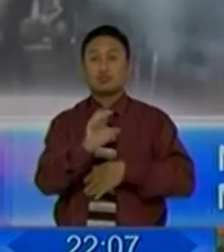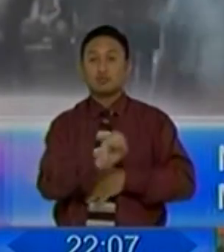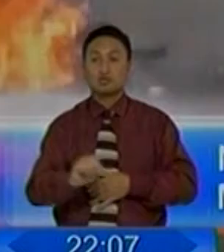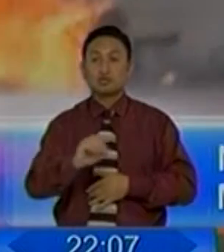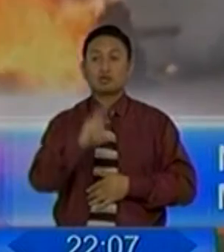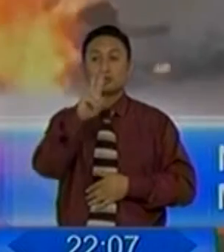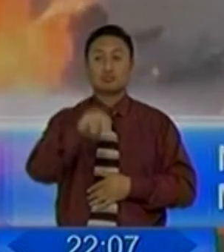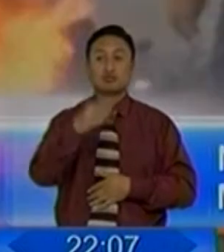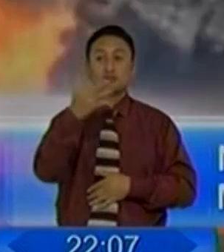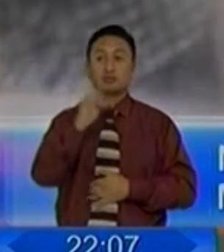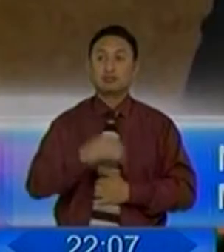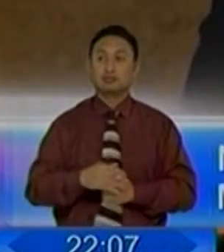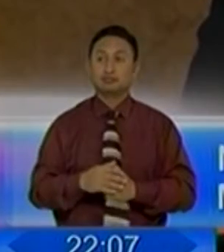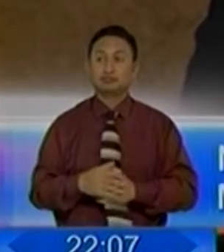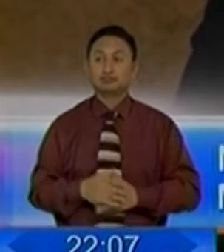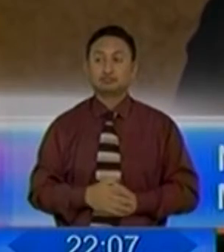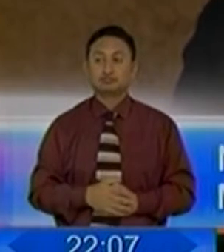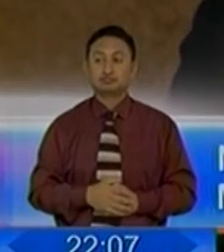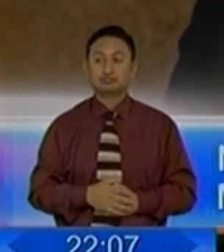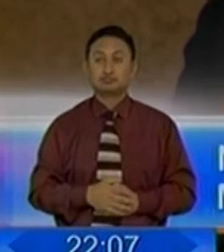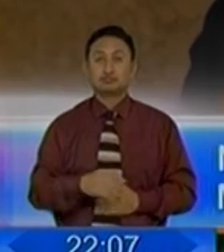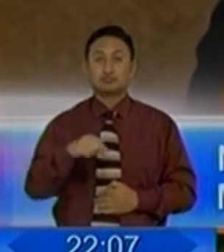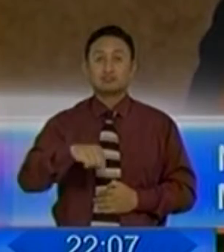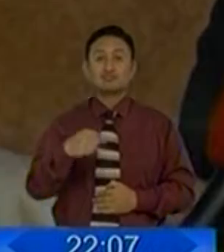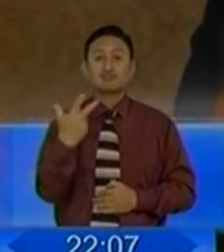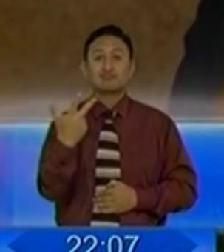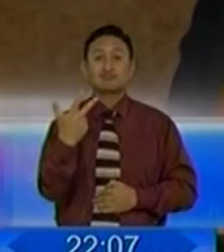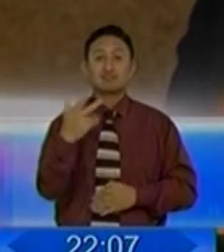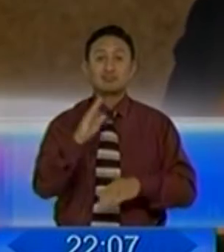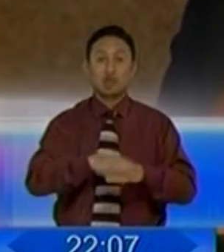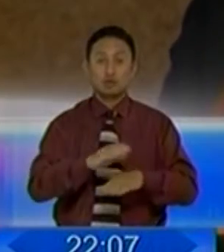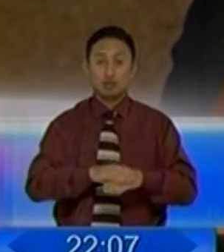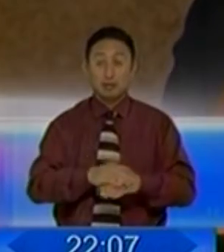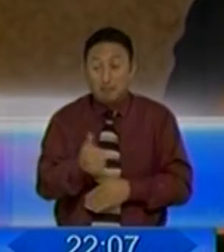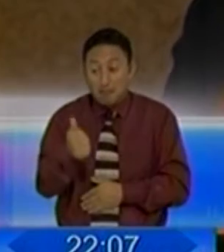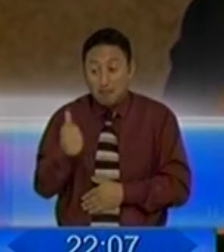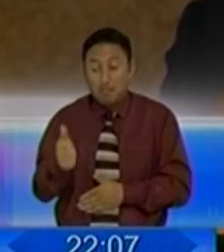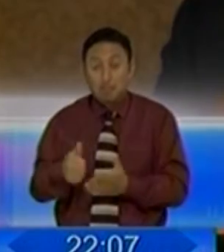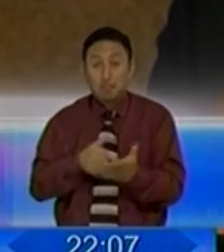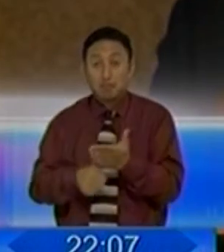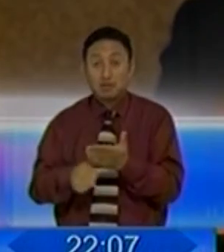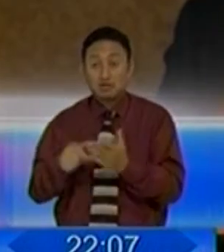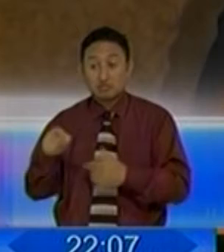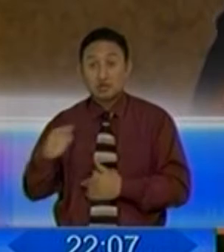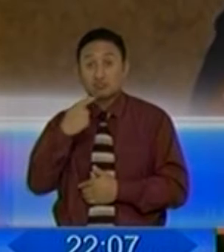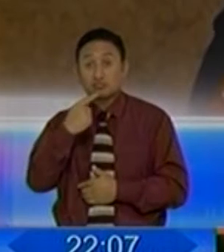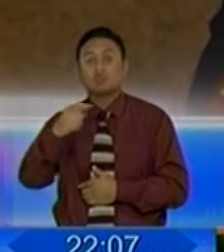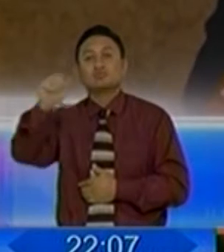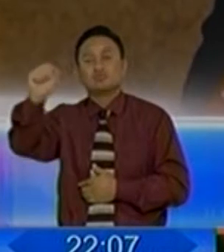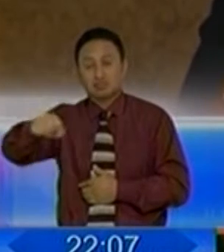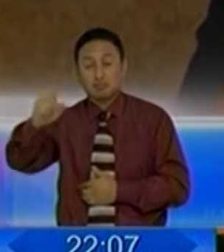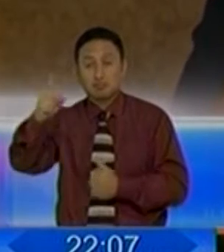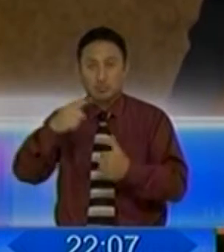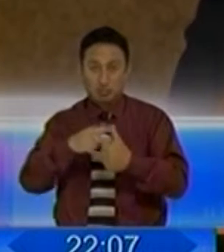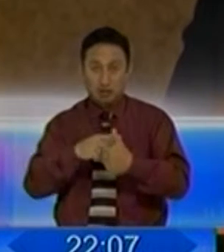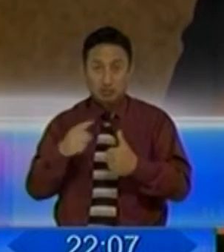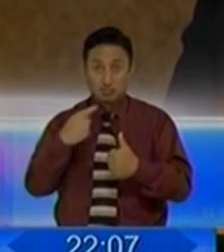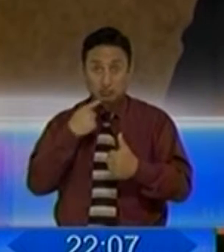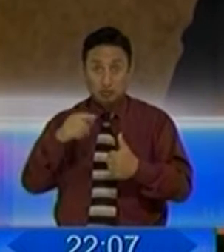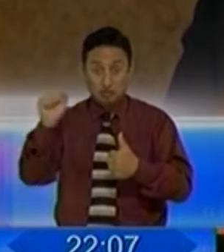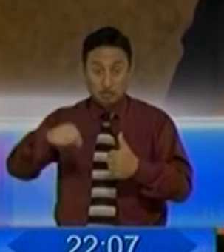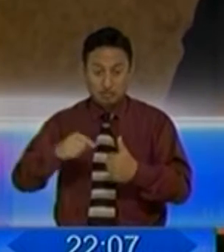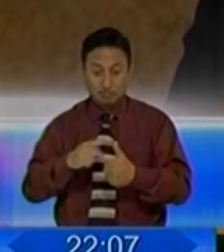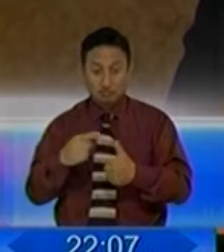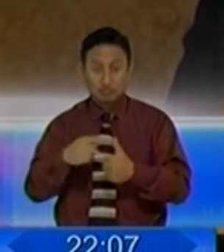de 2019. Son tres causales que la propia ministra ha admitido. La primera, admitió